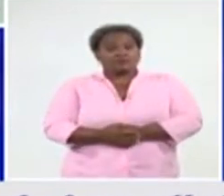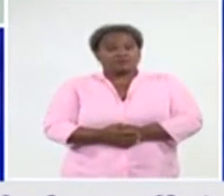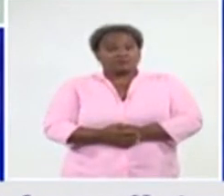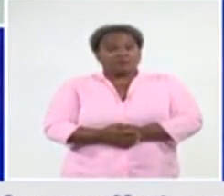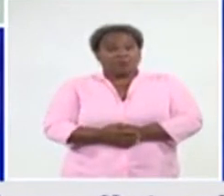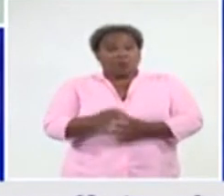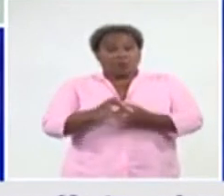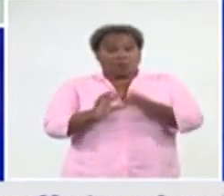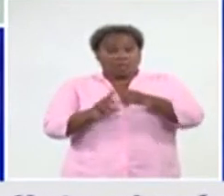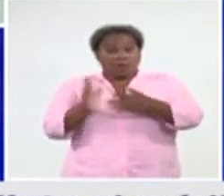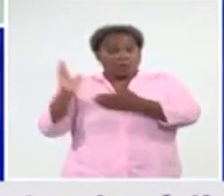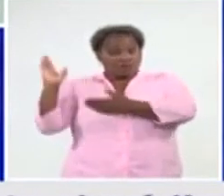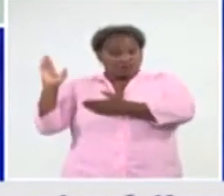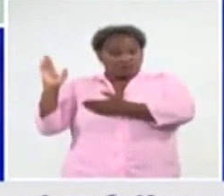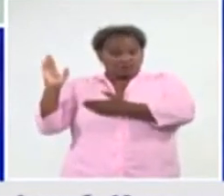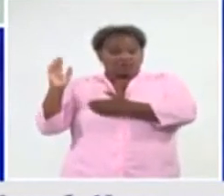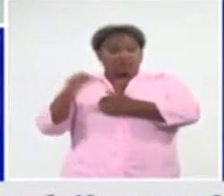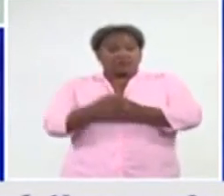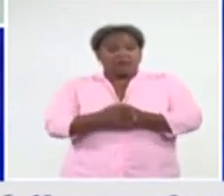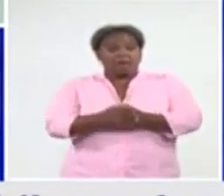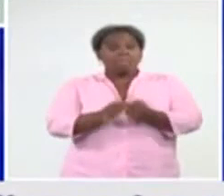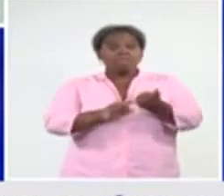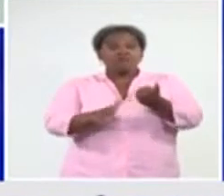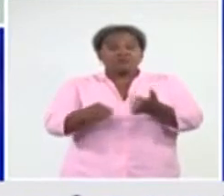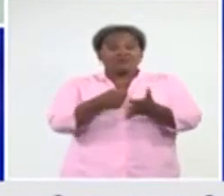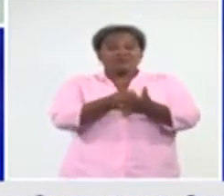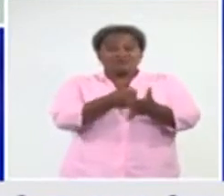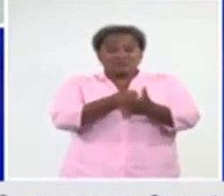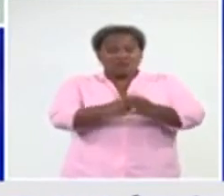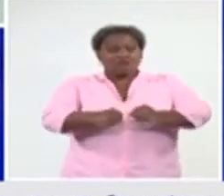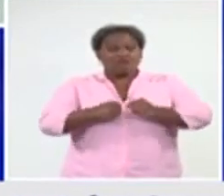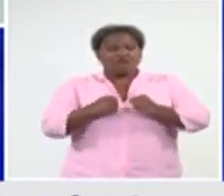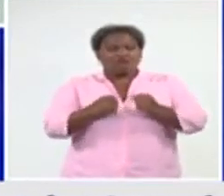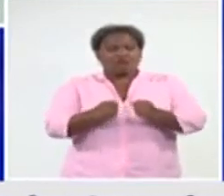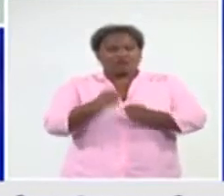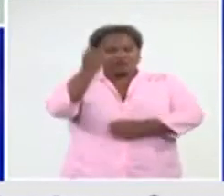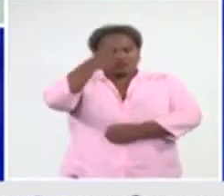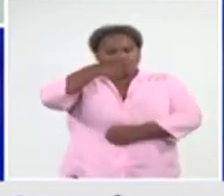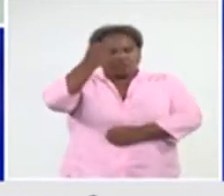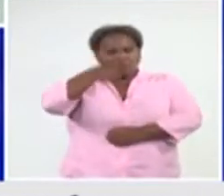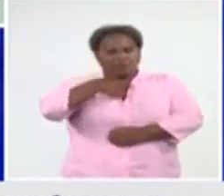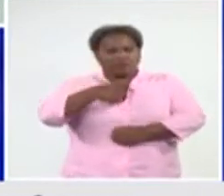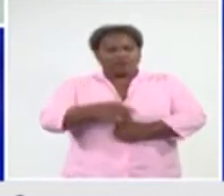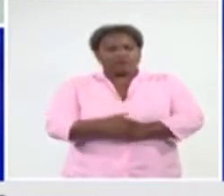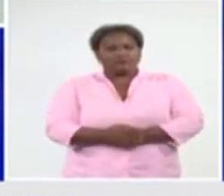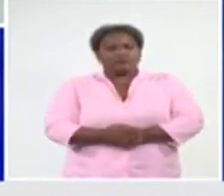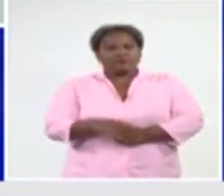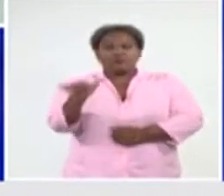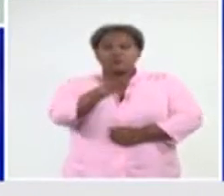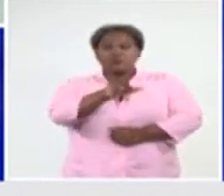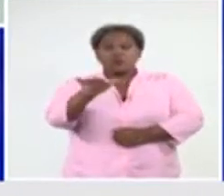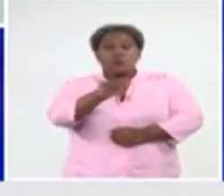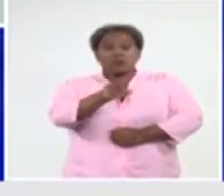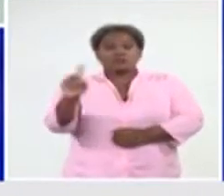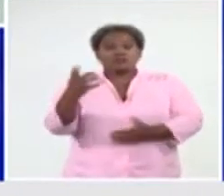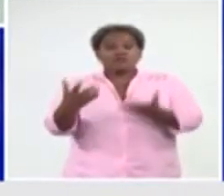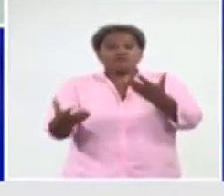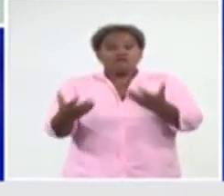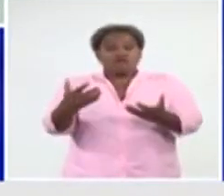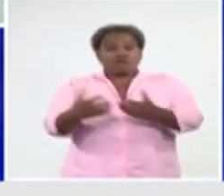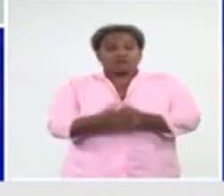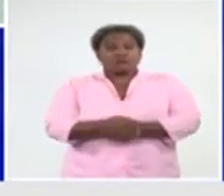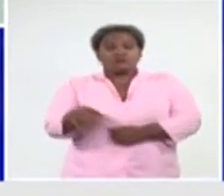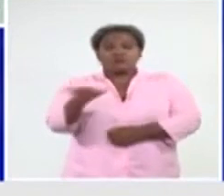provincias que también enfrenta, igual que Ciego de Ávila, igual que Cienfuegos, igual